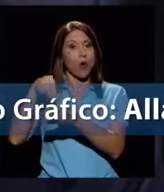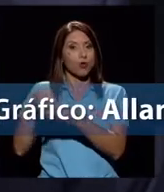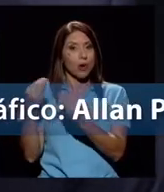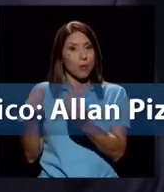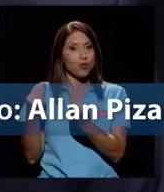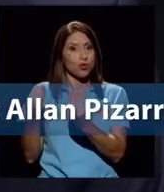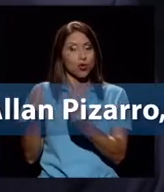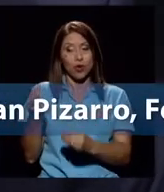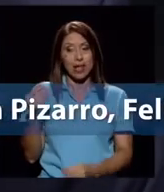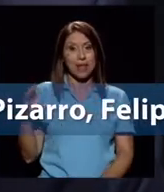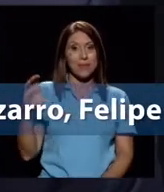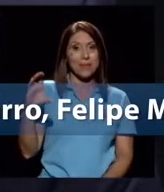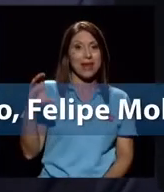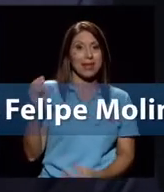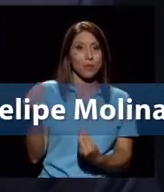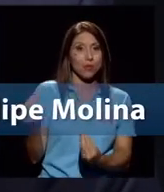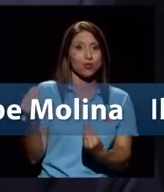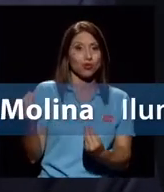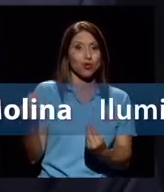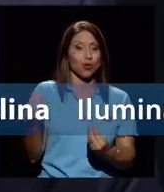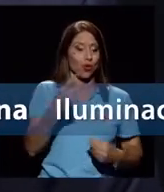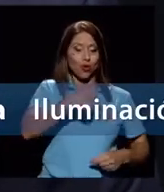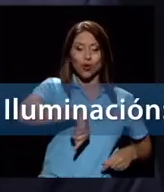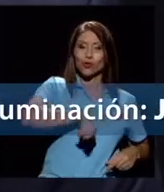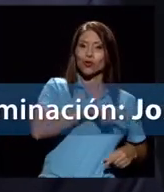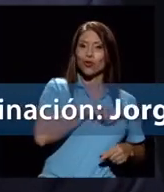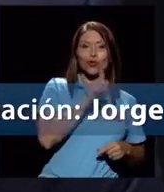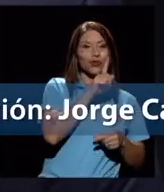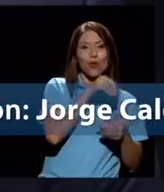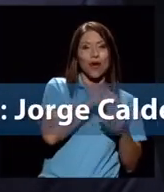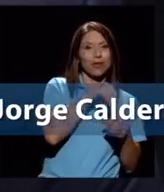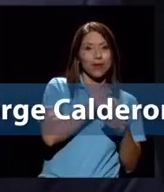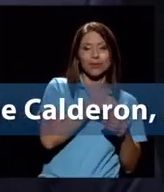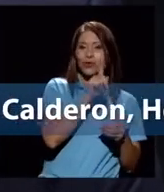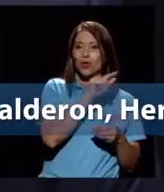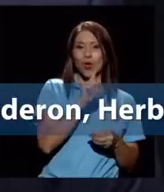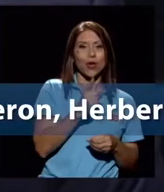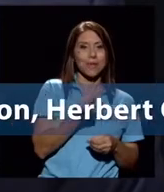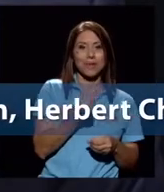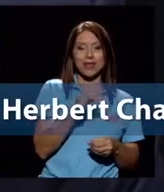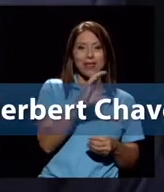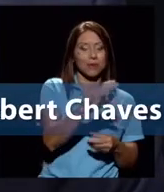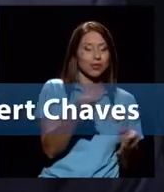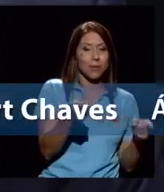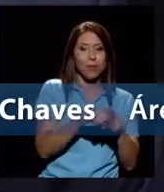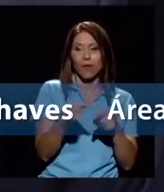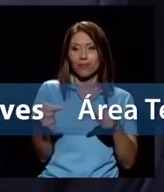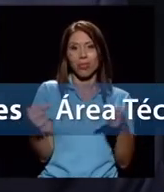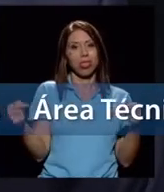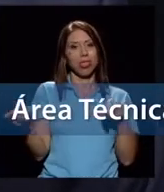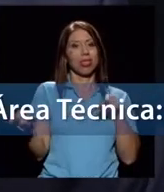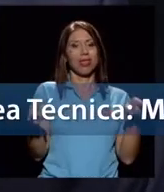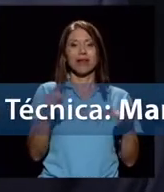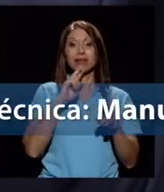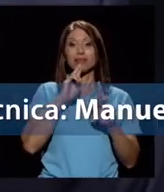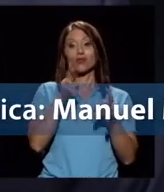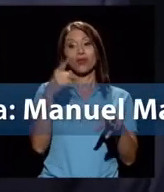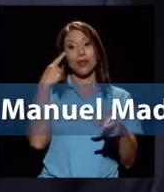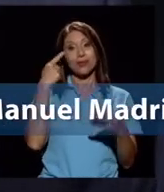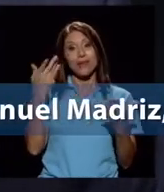nosotros desarrollamos y no invertimos entonces los resultados están a la vista